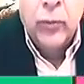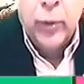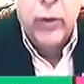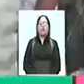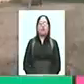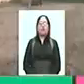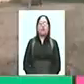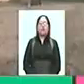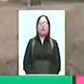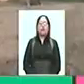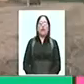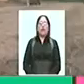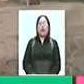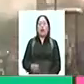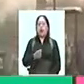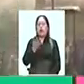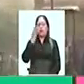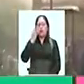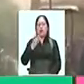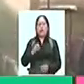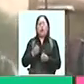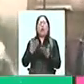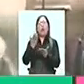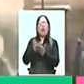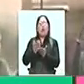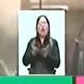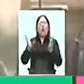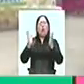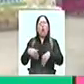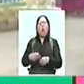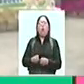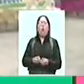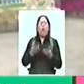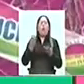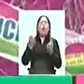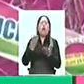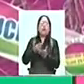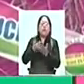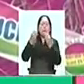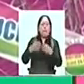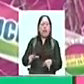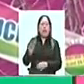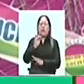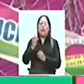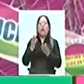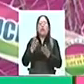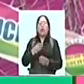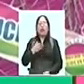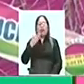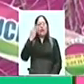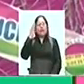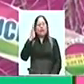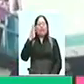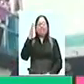No puedo hablar a nombre del sector agropecuario. Sí, en el caso del comercio exterior, este año, reitero, en